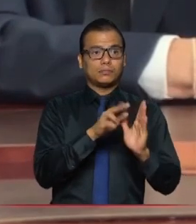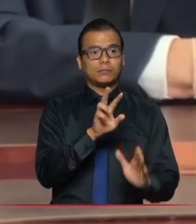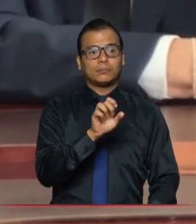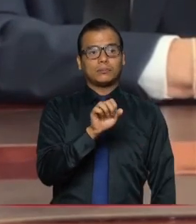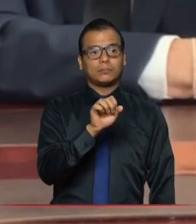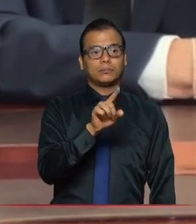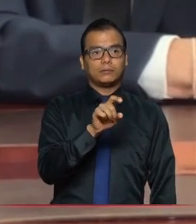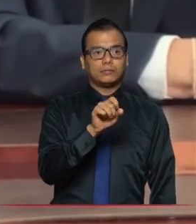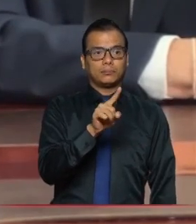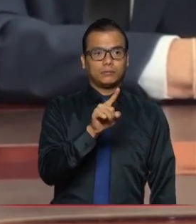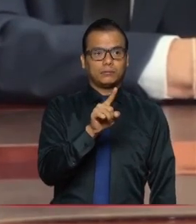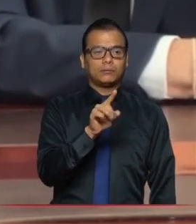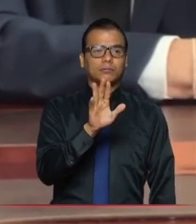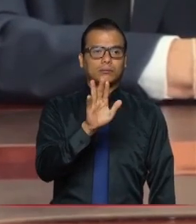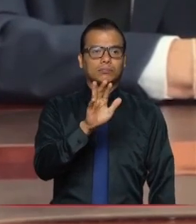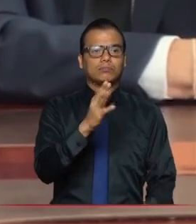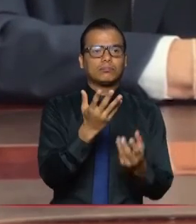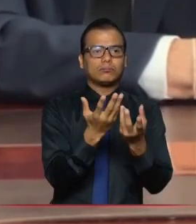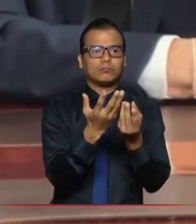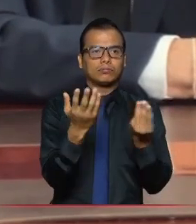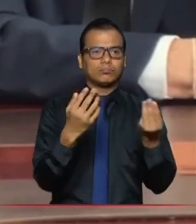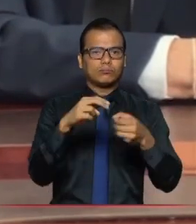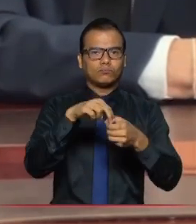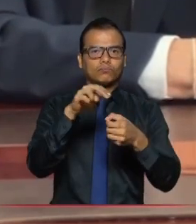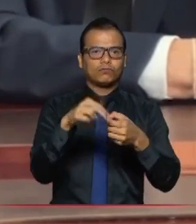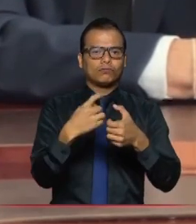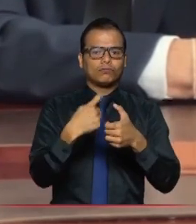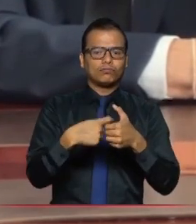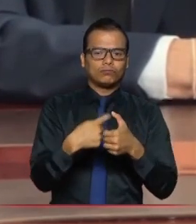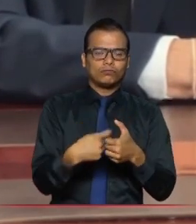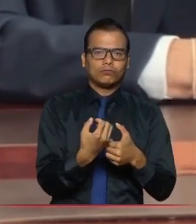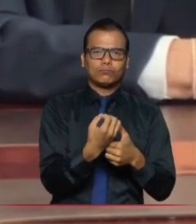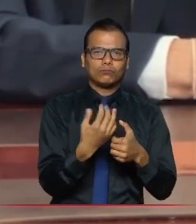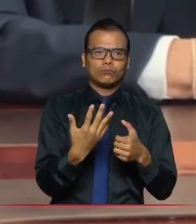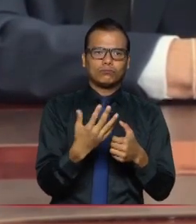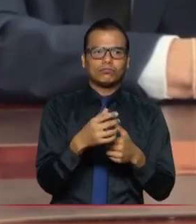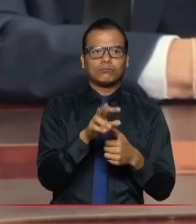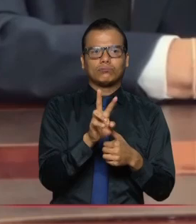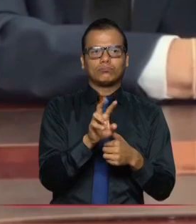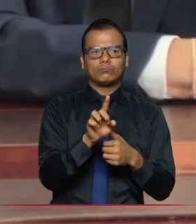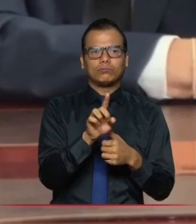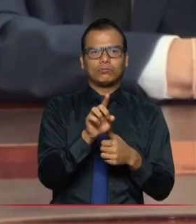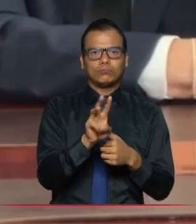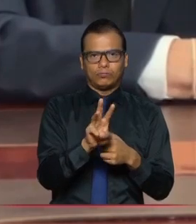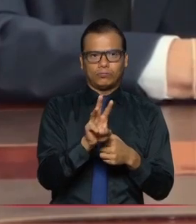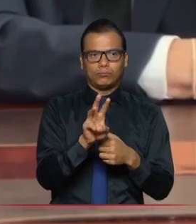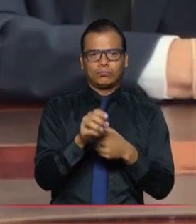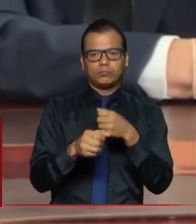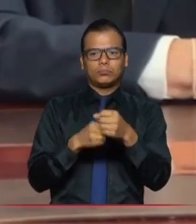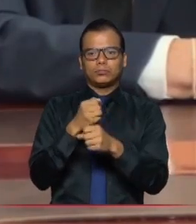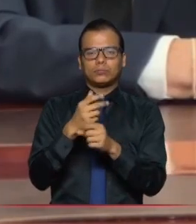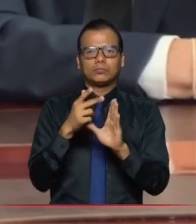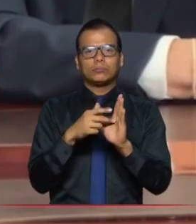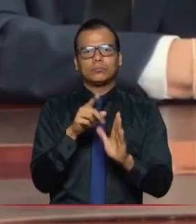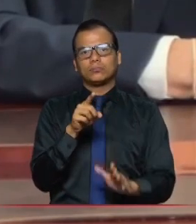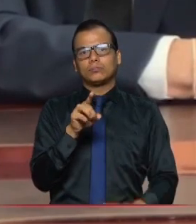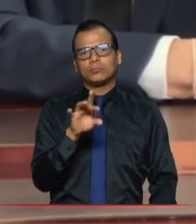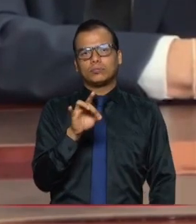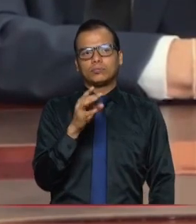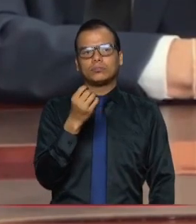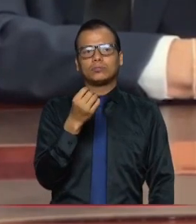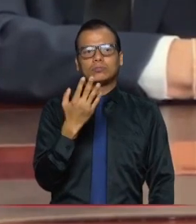inscribieran 213 grupos significativos de ciudadanos. En 2015 fueron